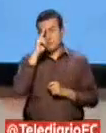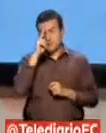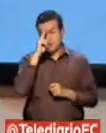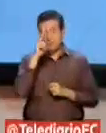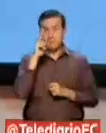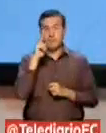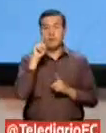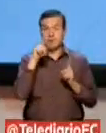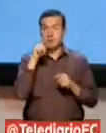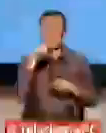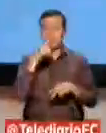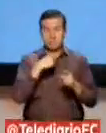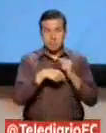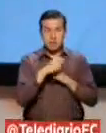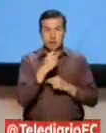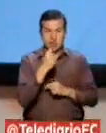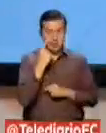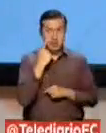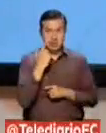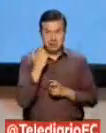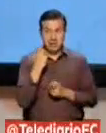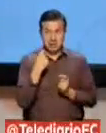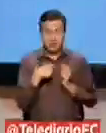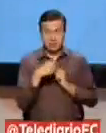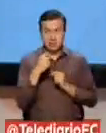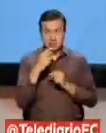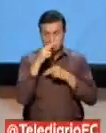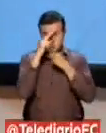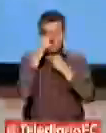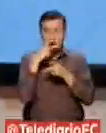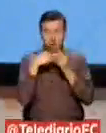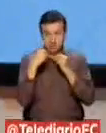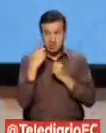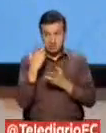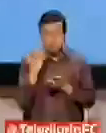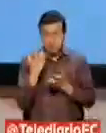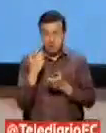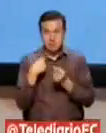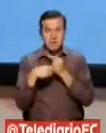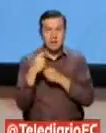Se venden noticias falsas, se generan portales de información falsos y esos